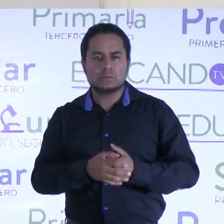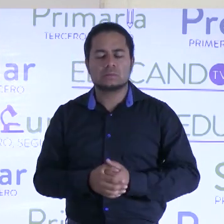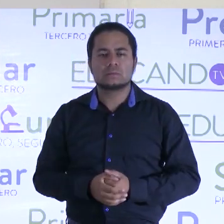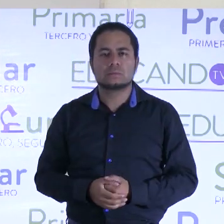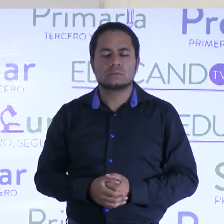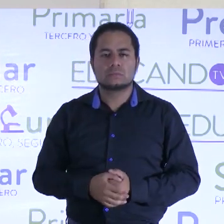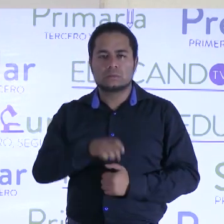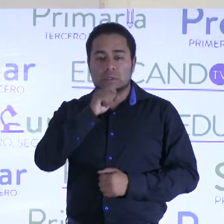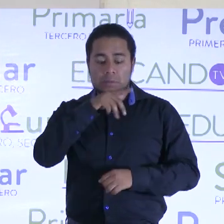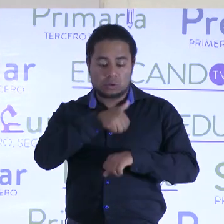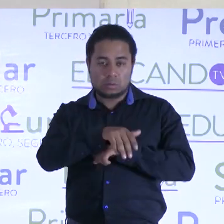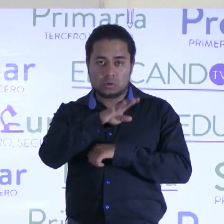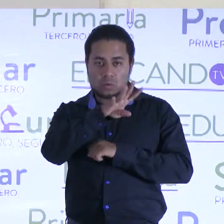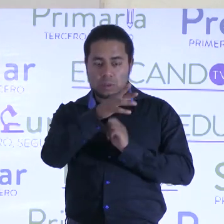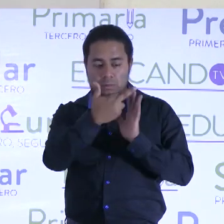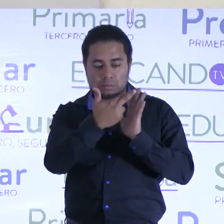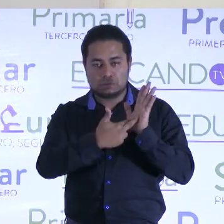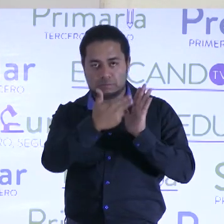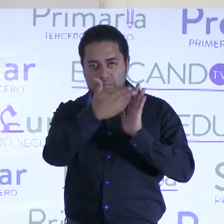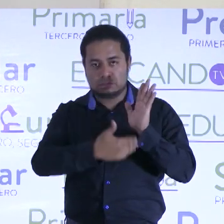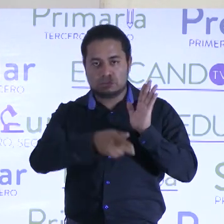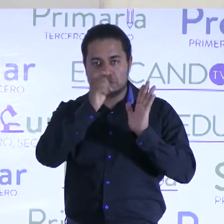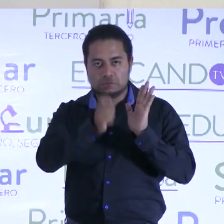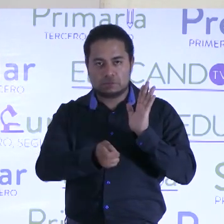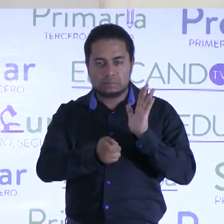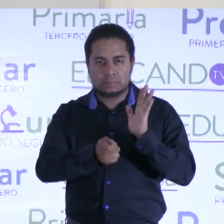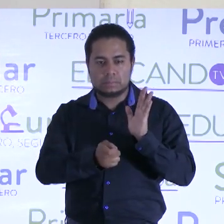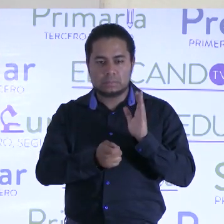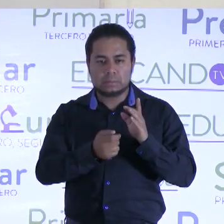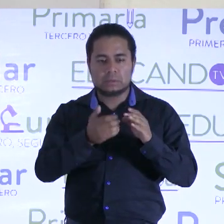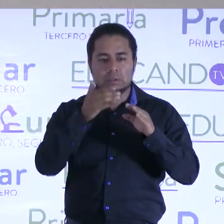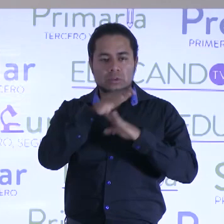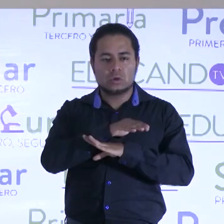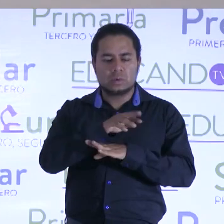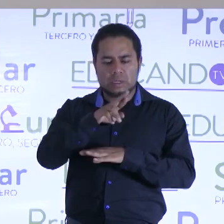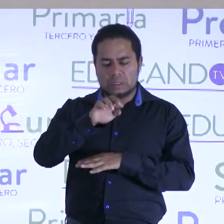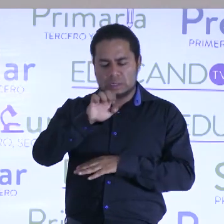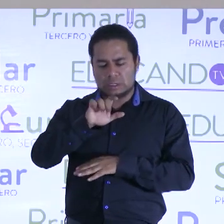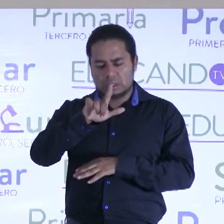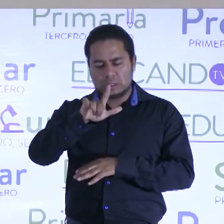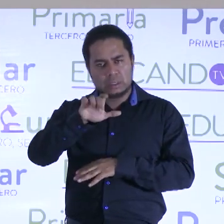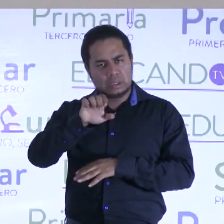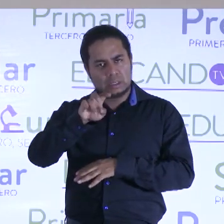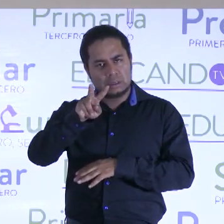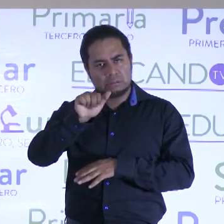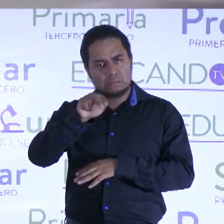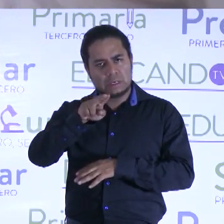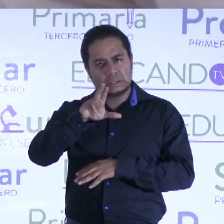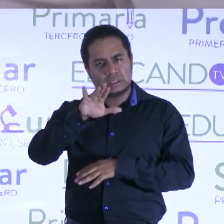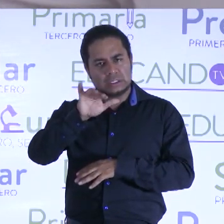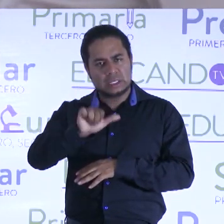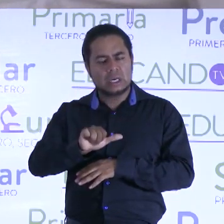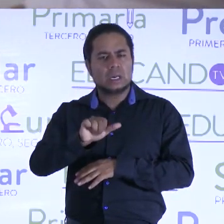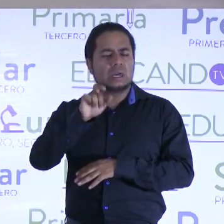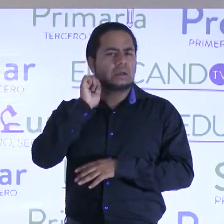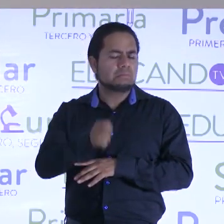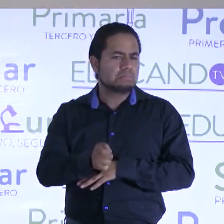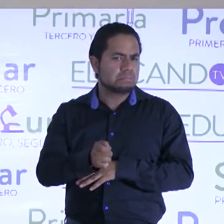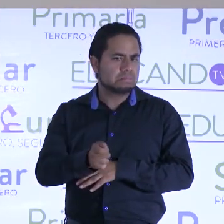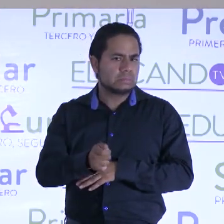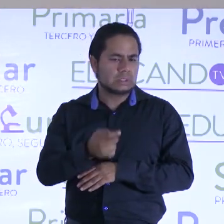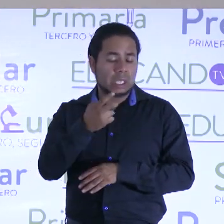una persona. Tenemos la número 4. La regla número 4 nos habla sobre